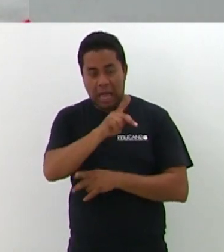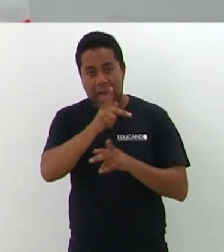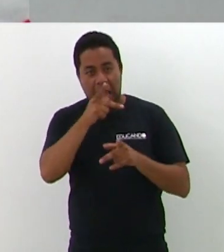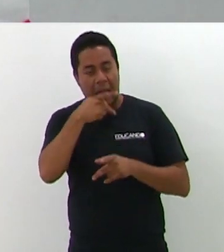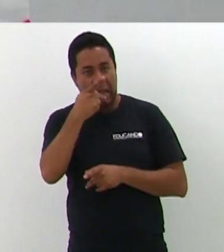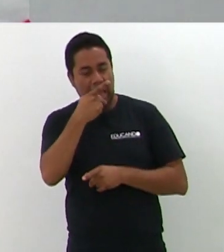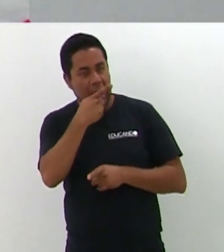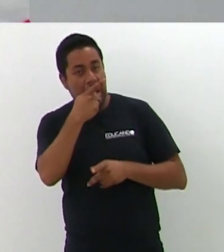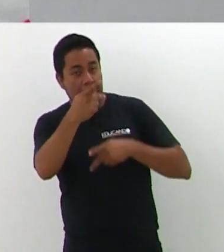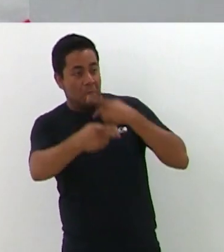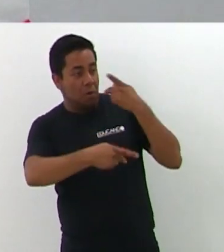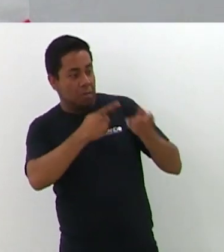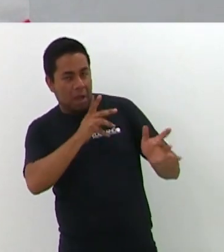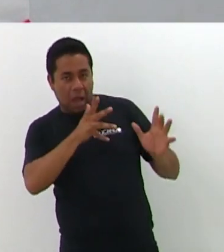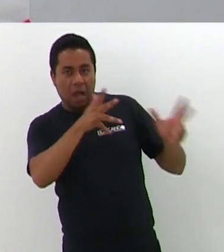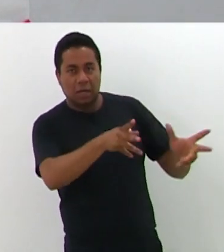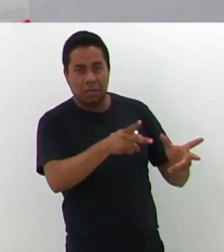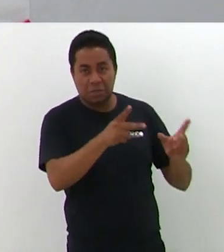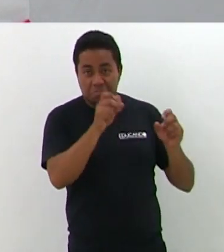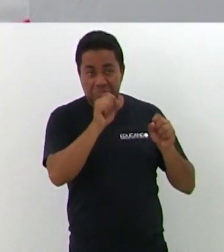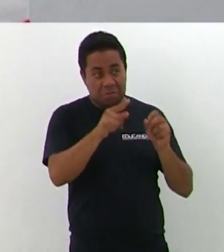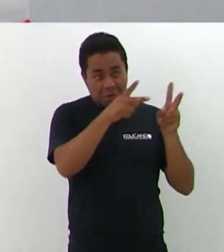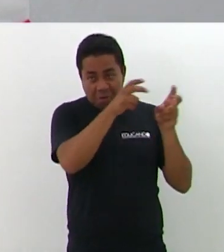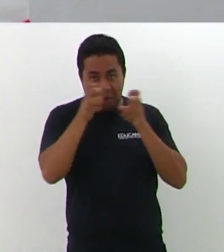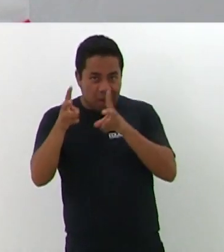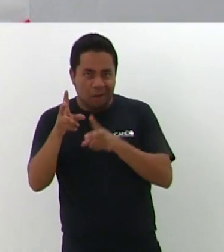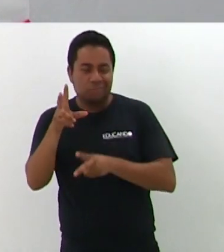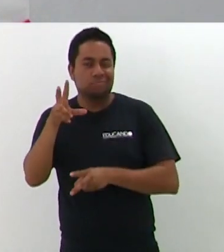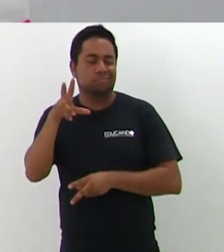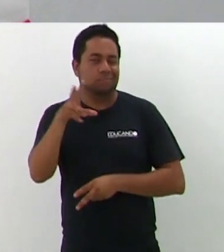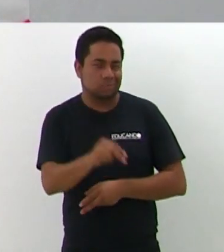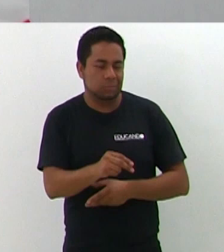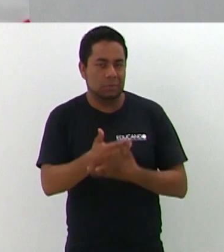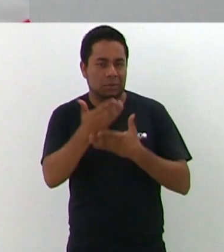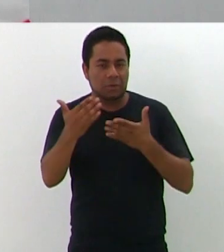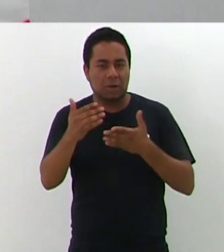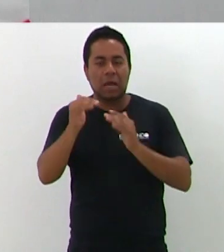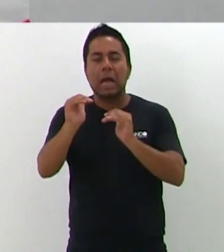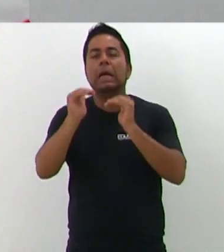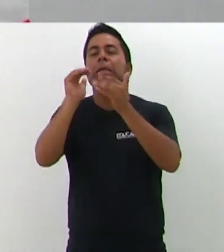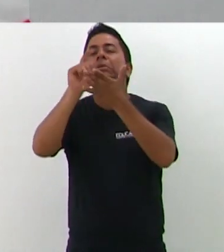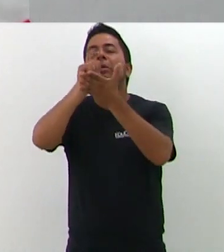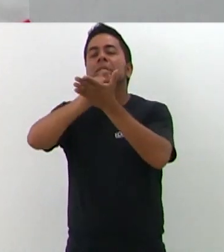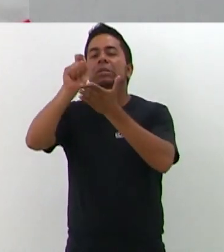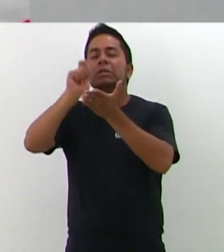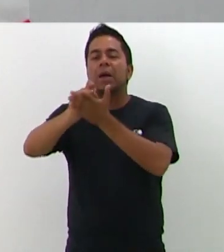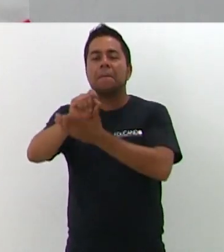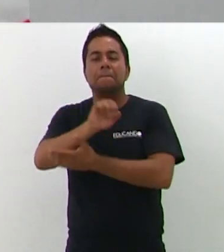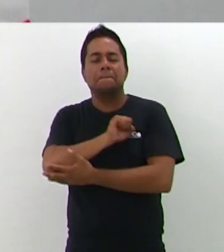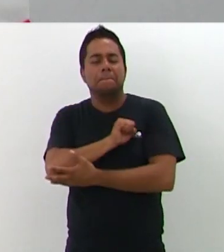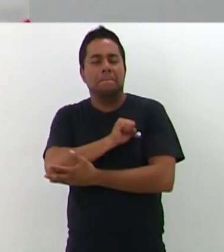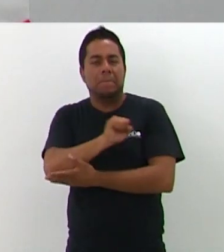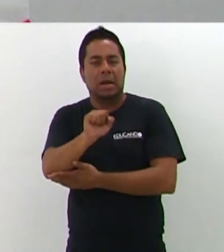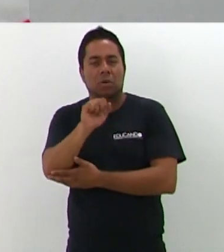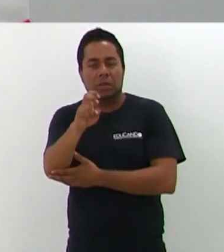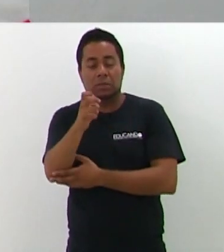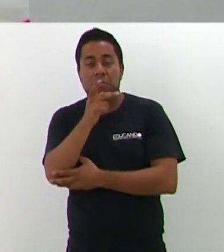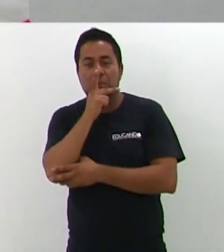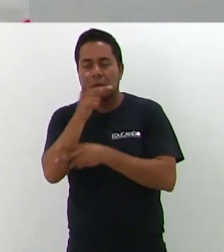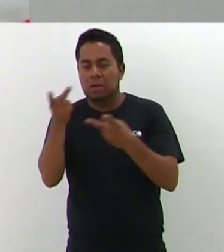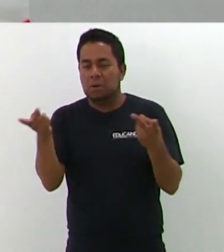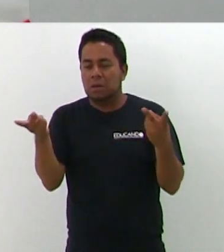poema y así lo dejamos aquí. Entonces, lo que vamos a hacer, vamos a escribirle acá arriba malo, que sería lo contrario